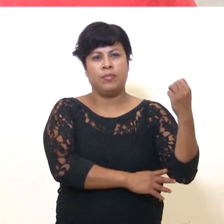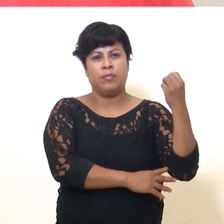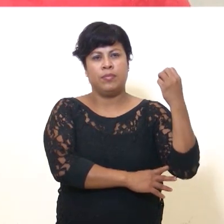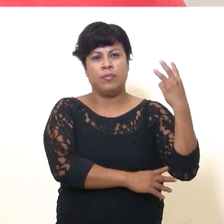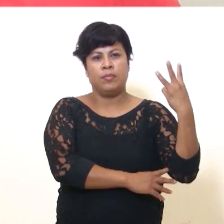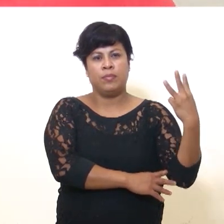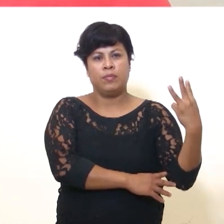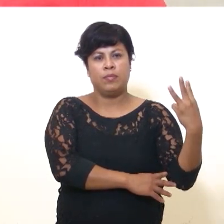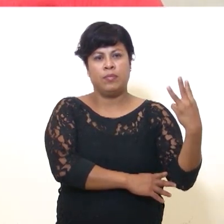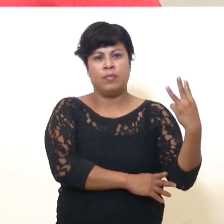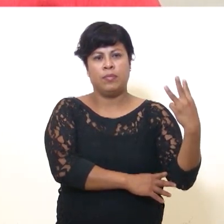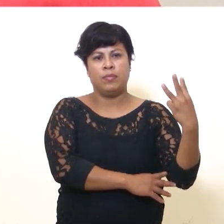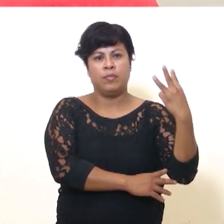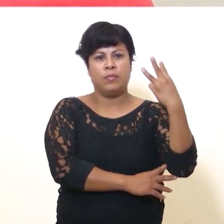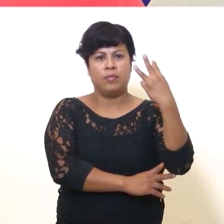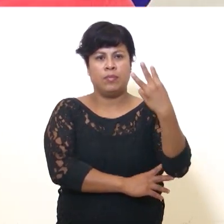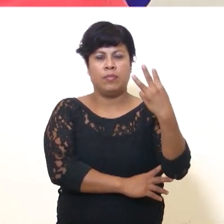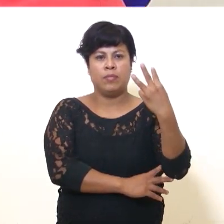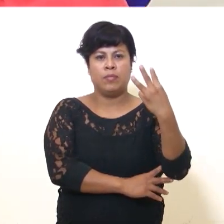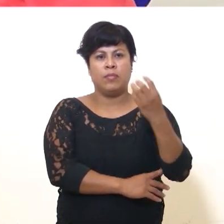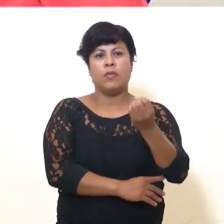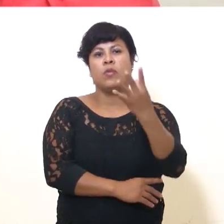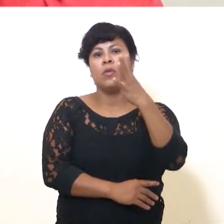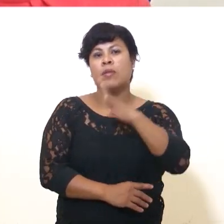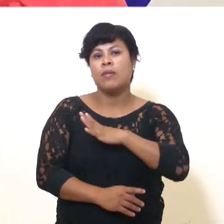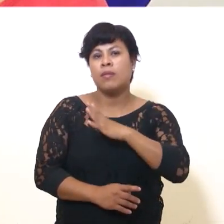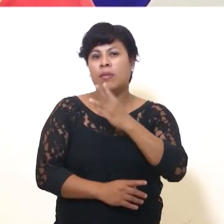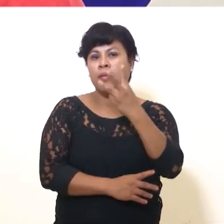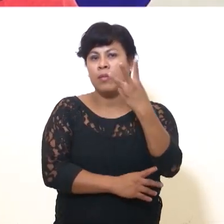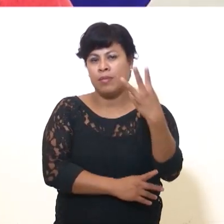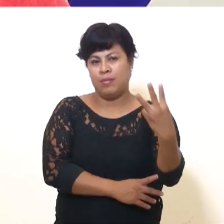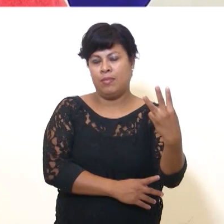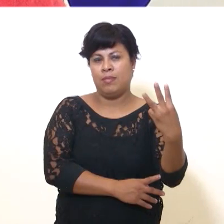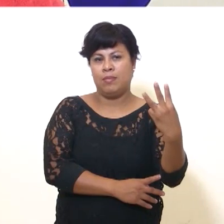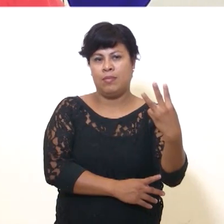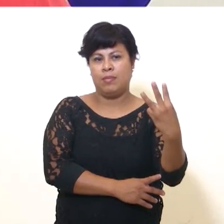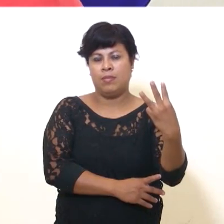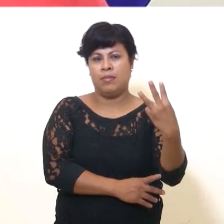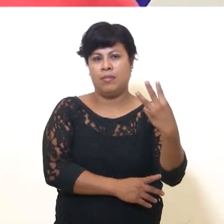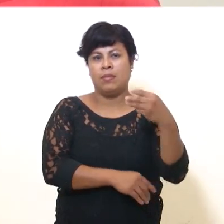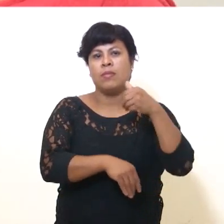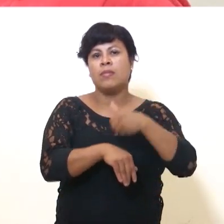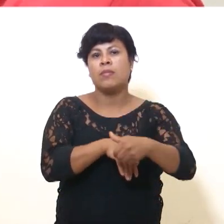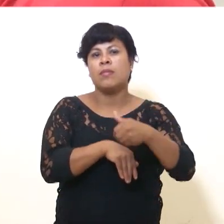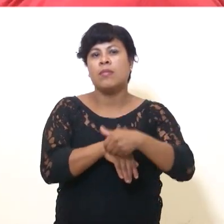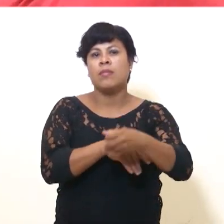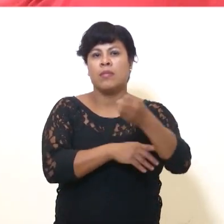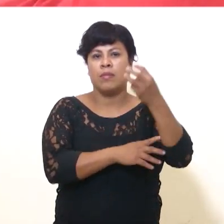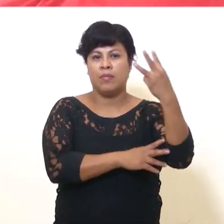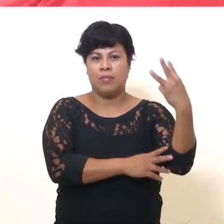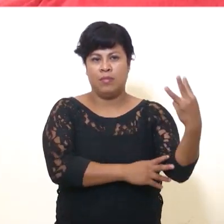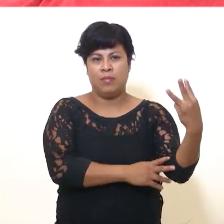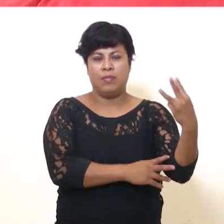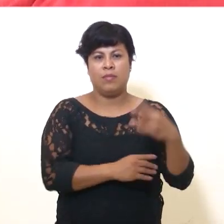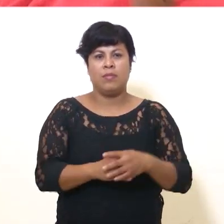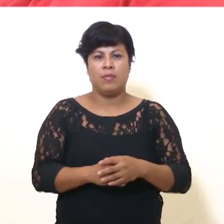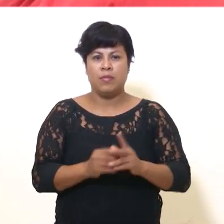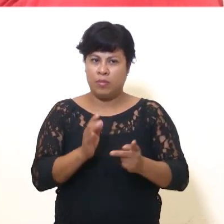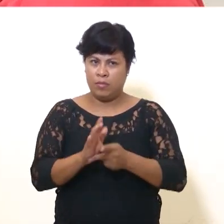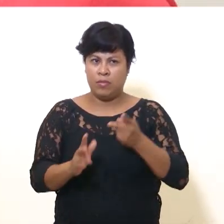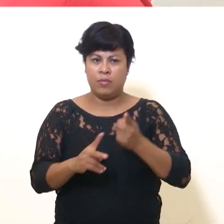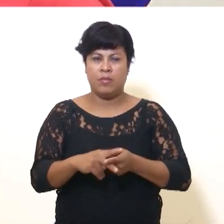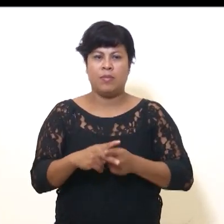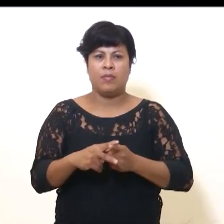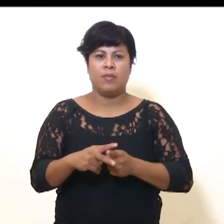2, 3. ¿Cuántos tengo? 3. ¿Qué número es? 3.